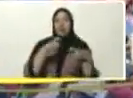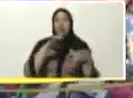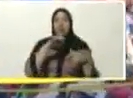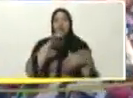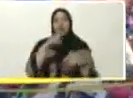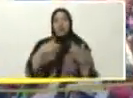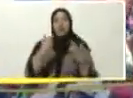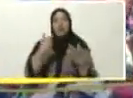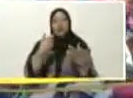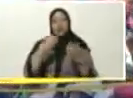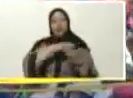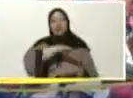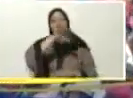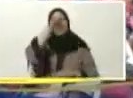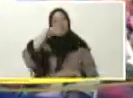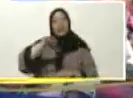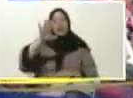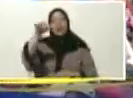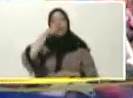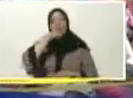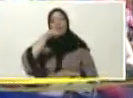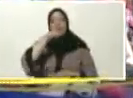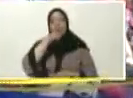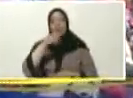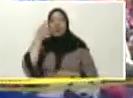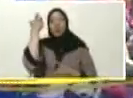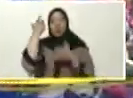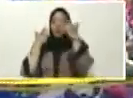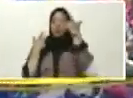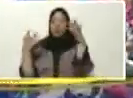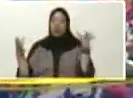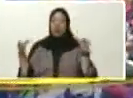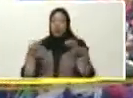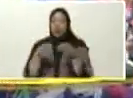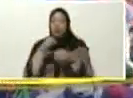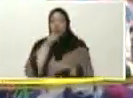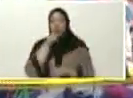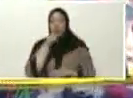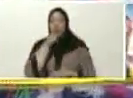Galipán San Isidro, VCH El Junco,